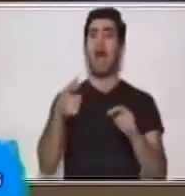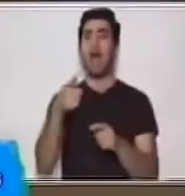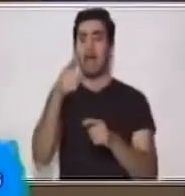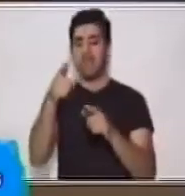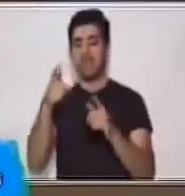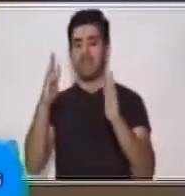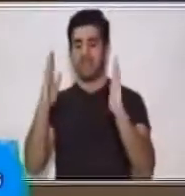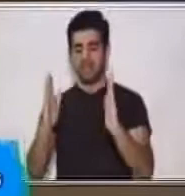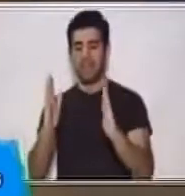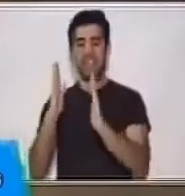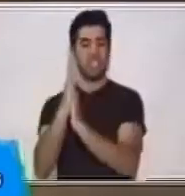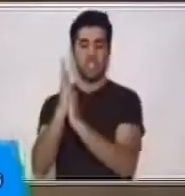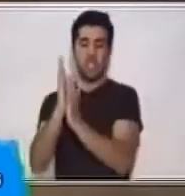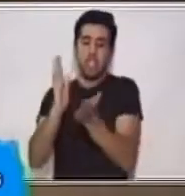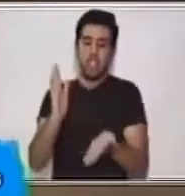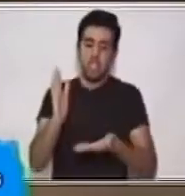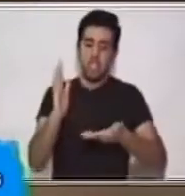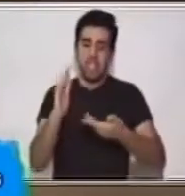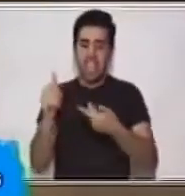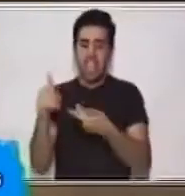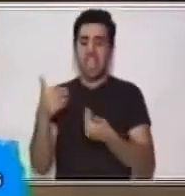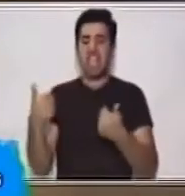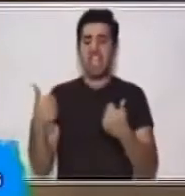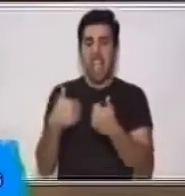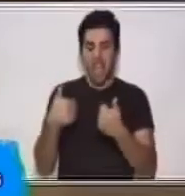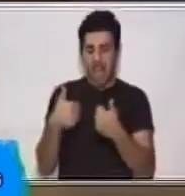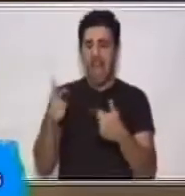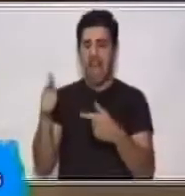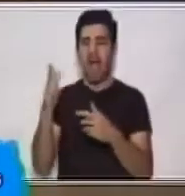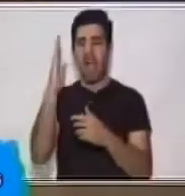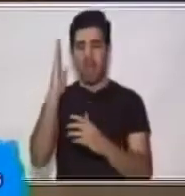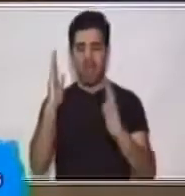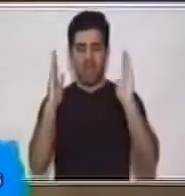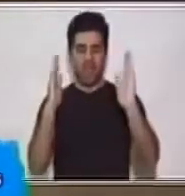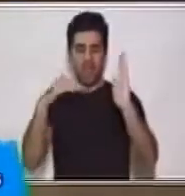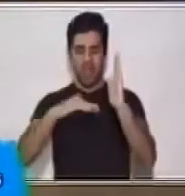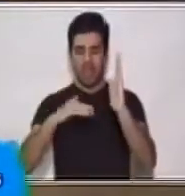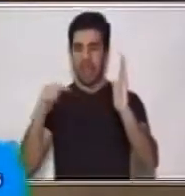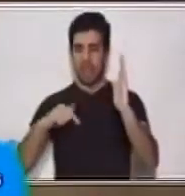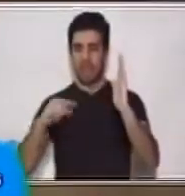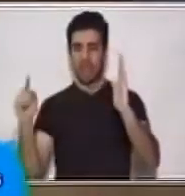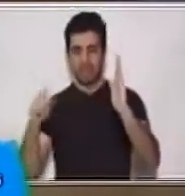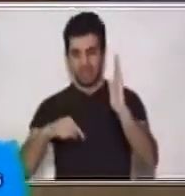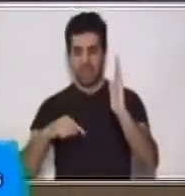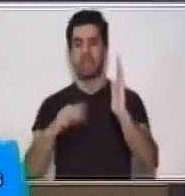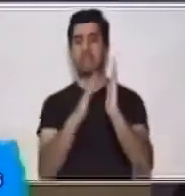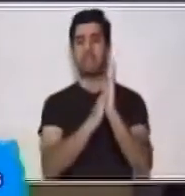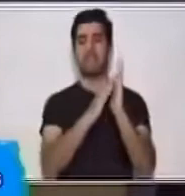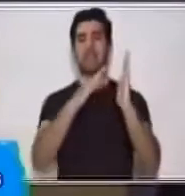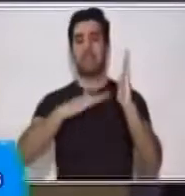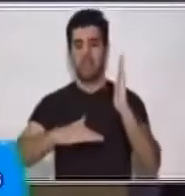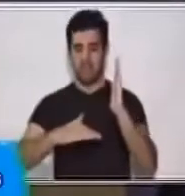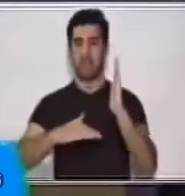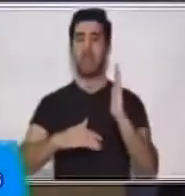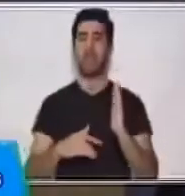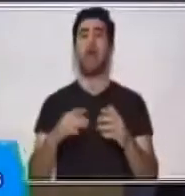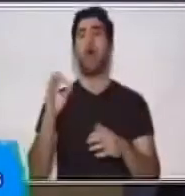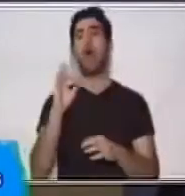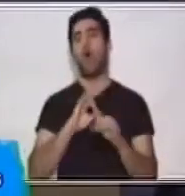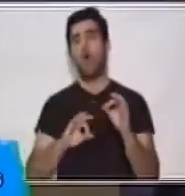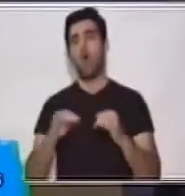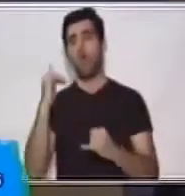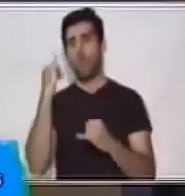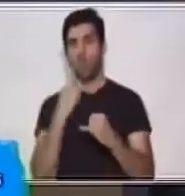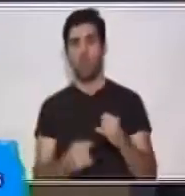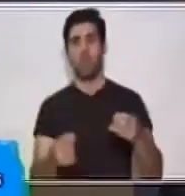ese ángulo que vamos a estudiar. Y lo dividimos en hipotenusa. Ahora, ¿qué sucede con la última función o la última